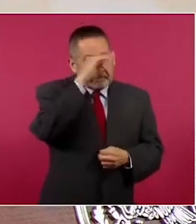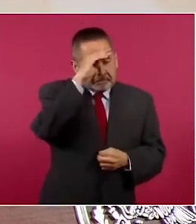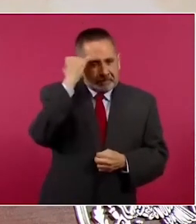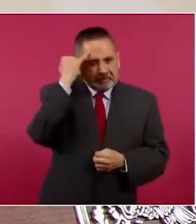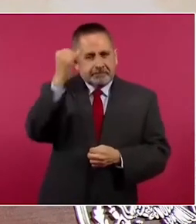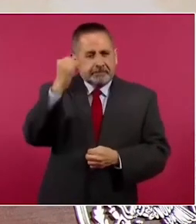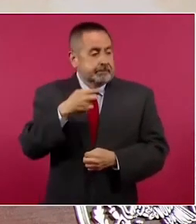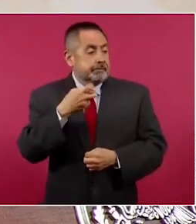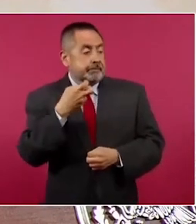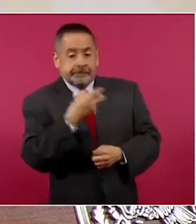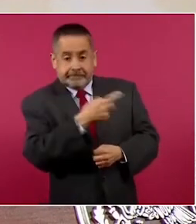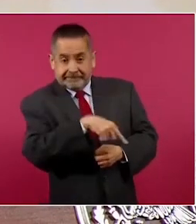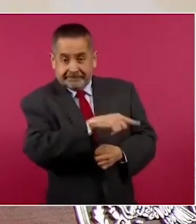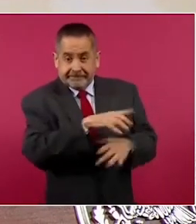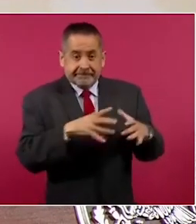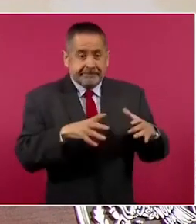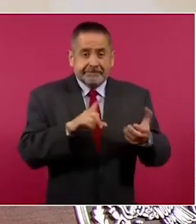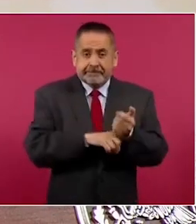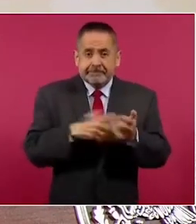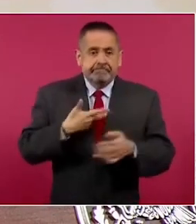tienen miedo,